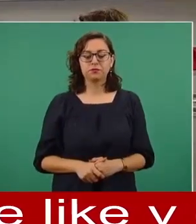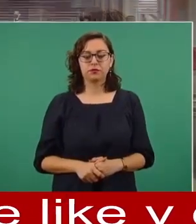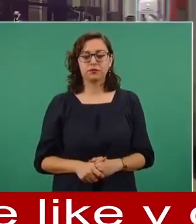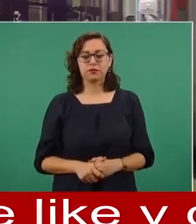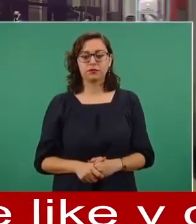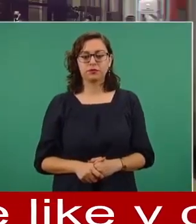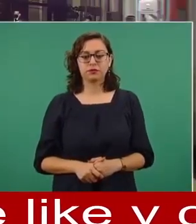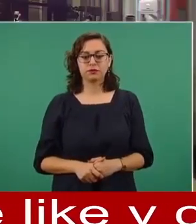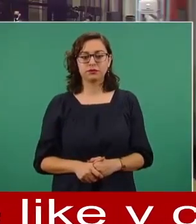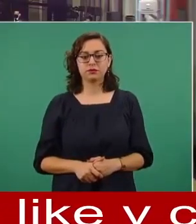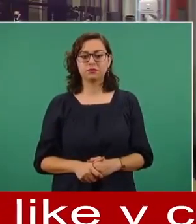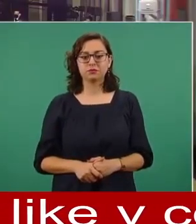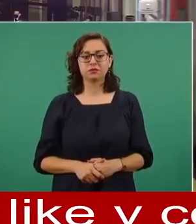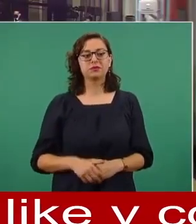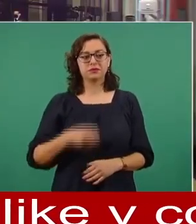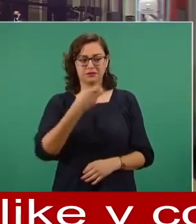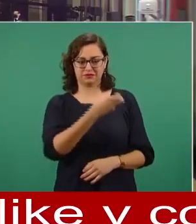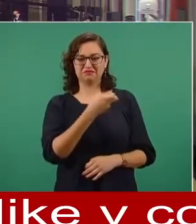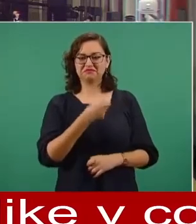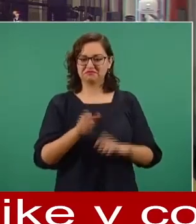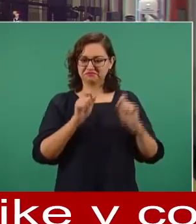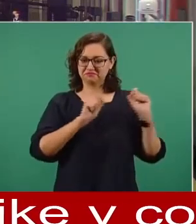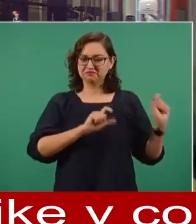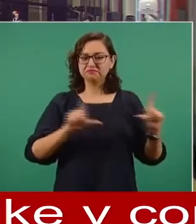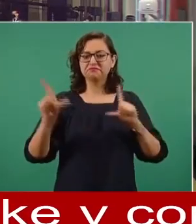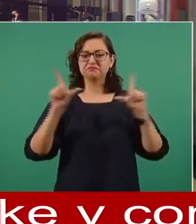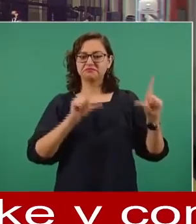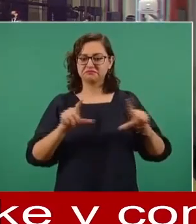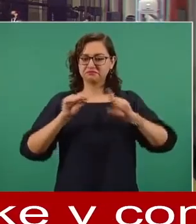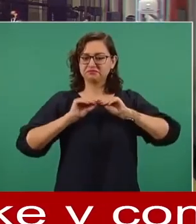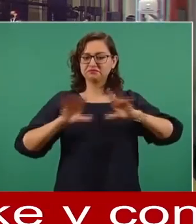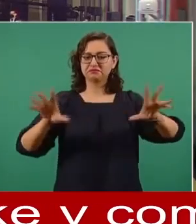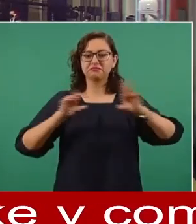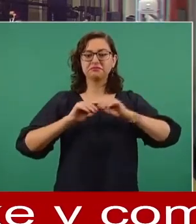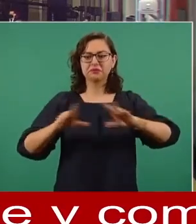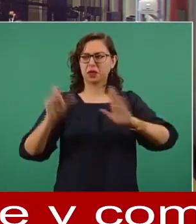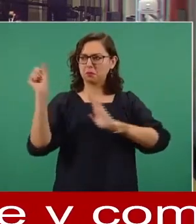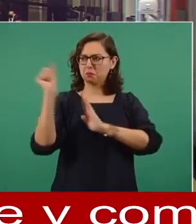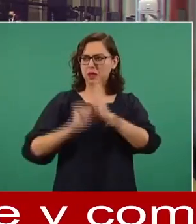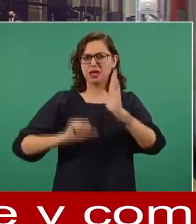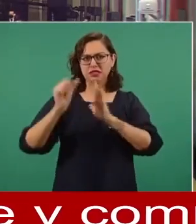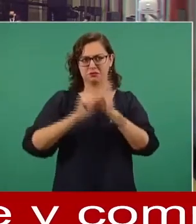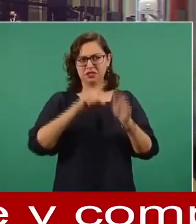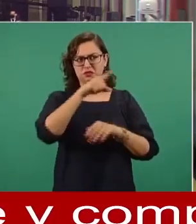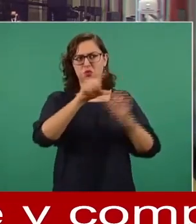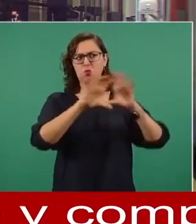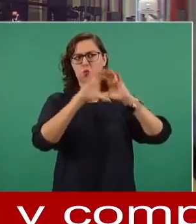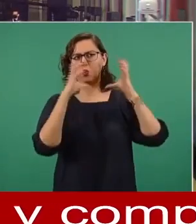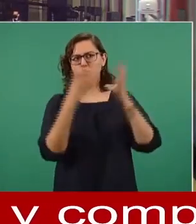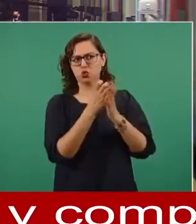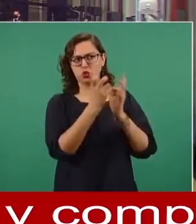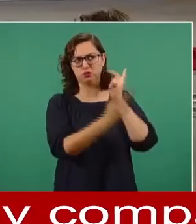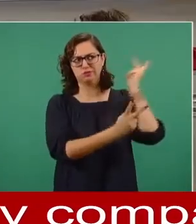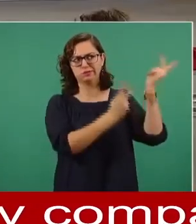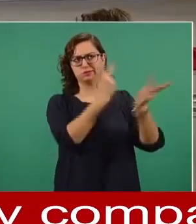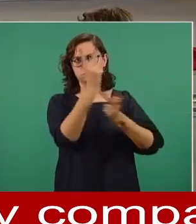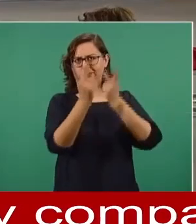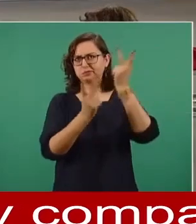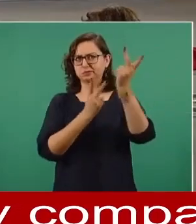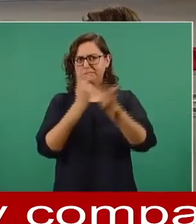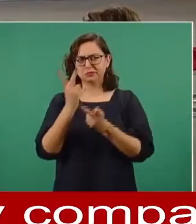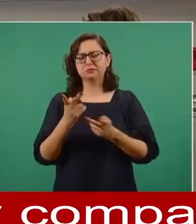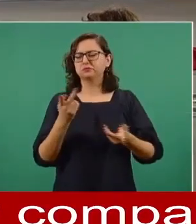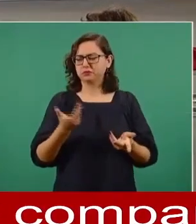La vamos a seguir pasando. Cada mes. ¿Saben por qué? Porque cuando